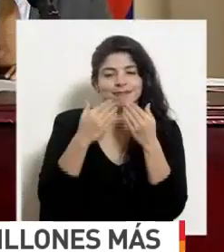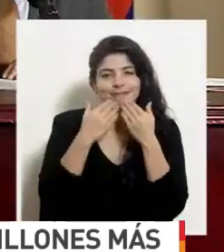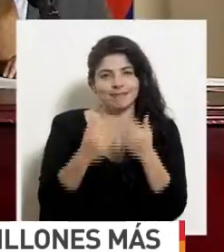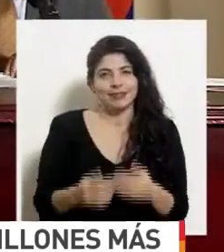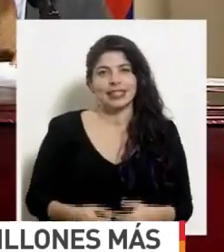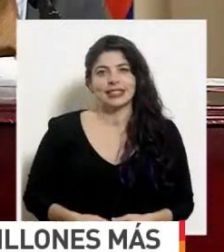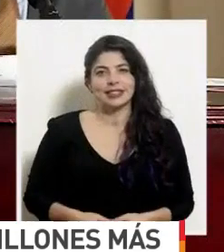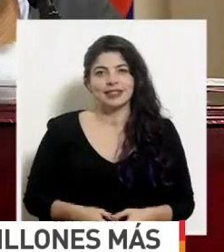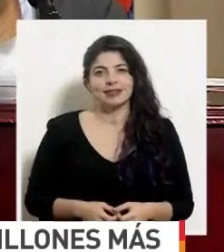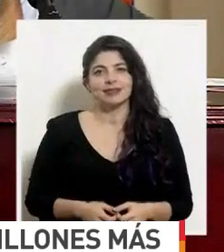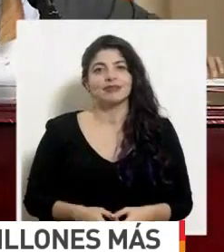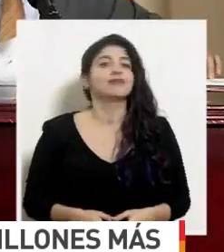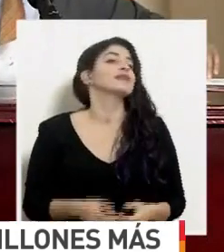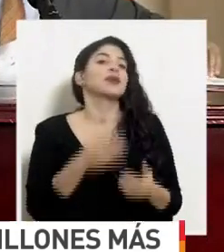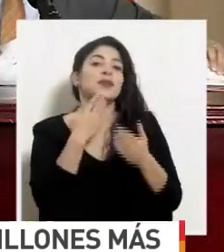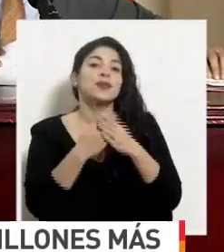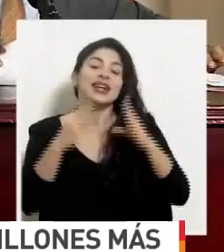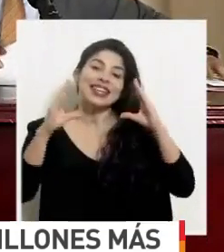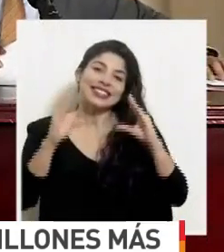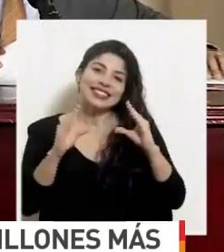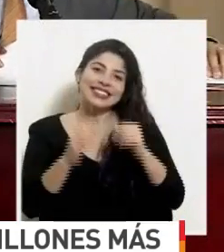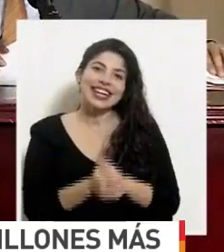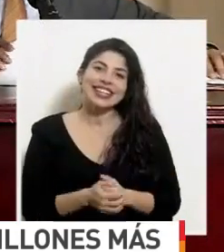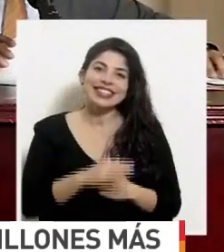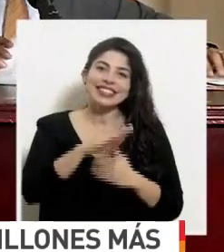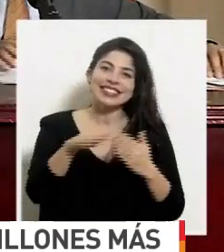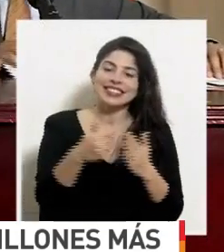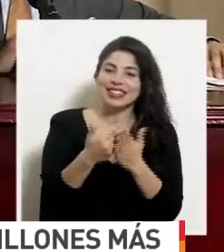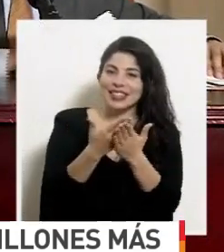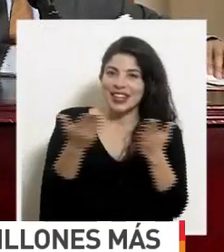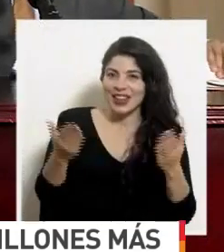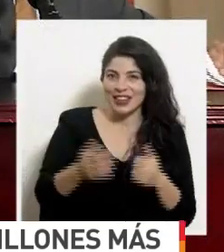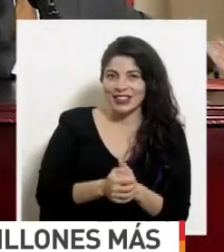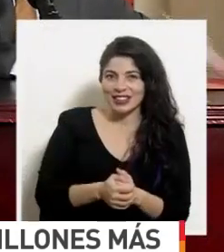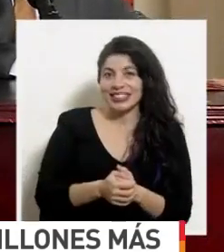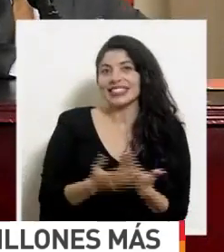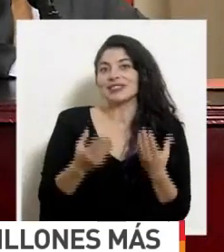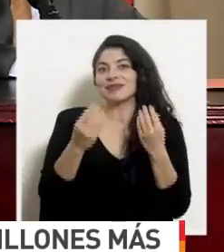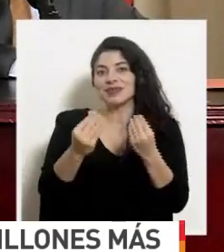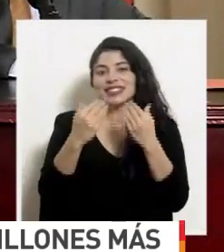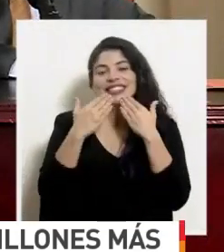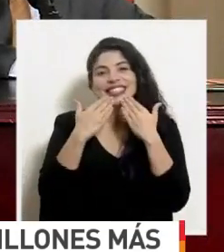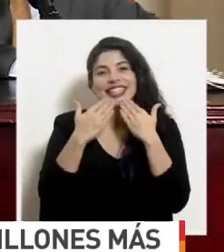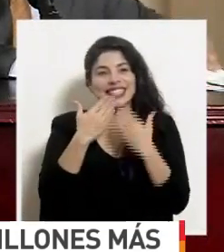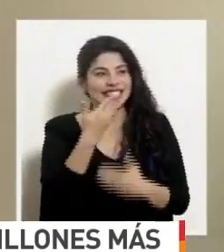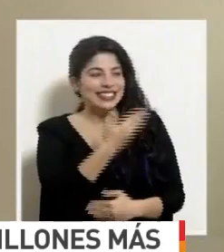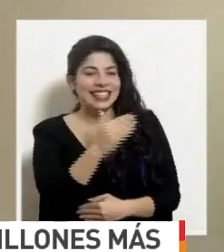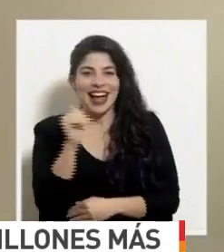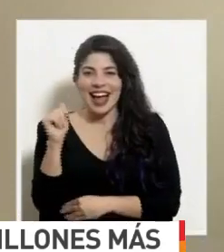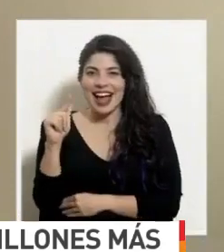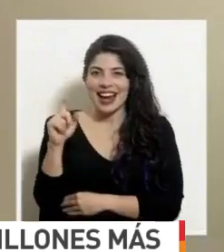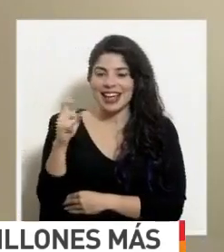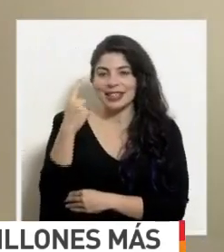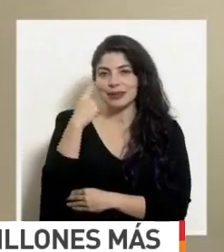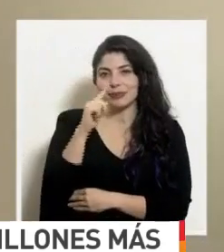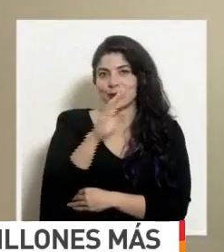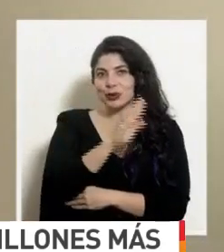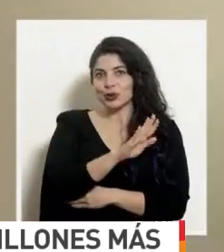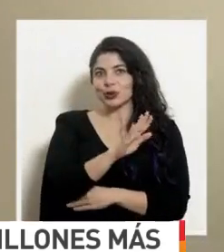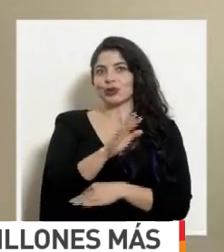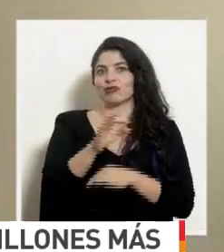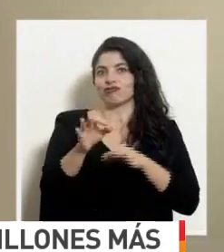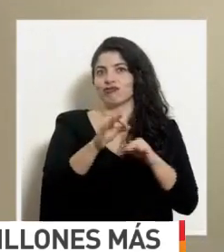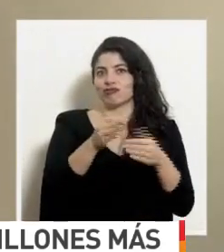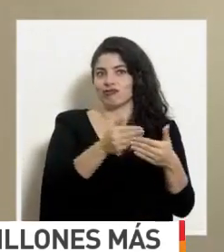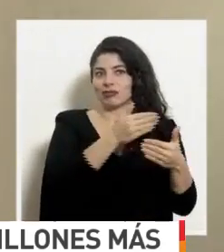gracias. Bueno, muy buenas tardes a todos y todas y muchísimas gracias, don Alex, por ese